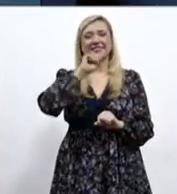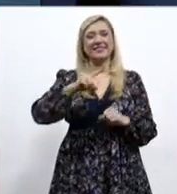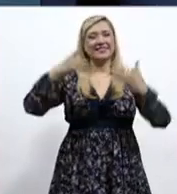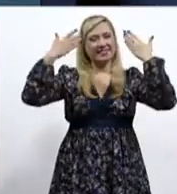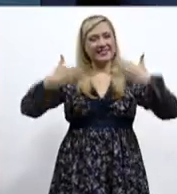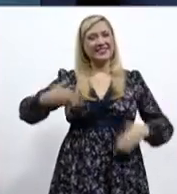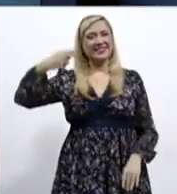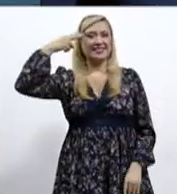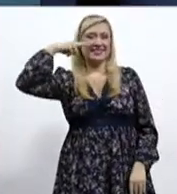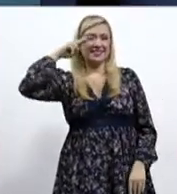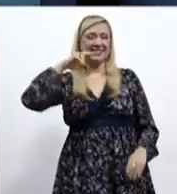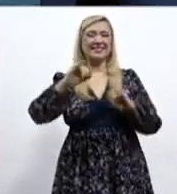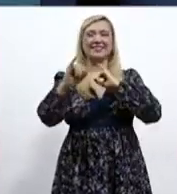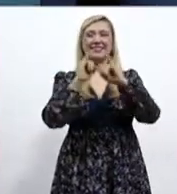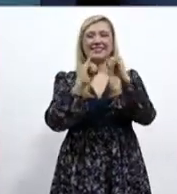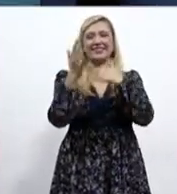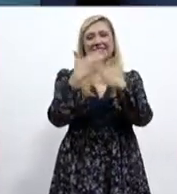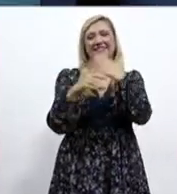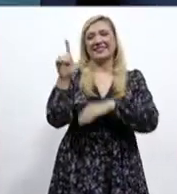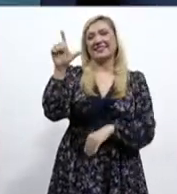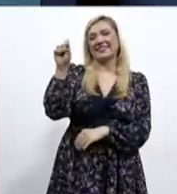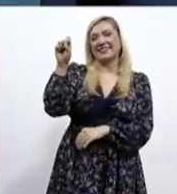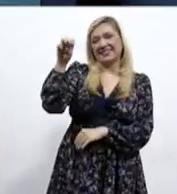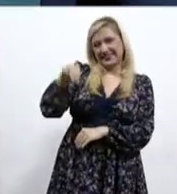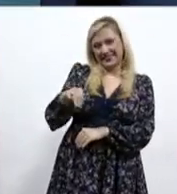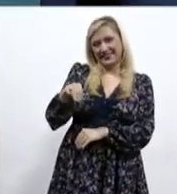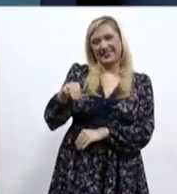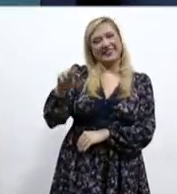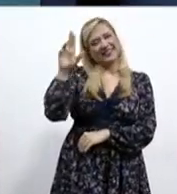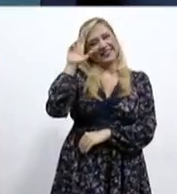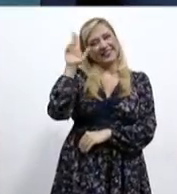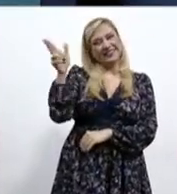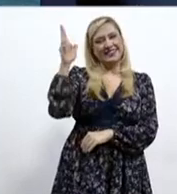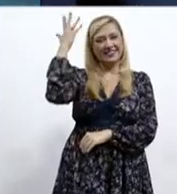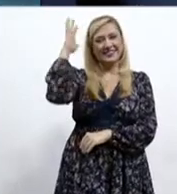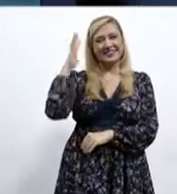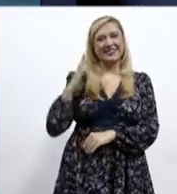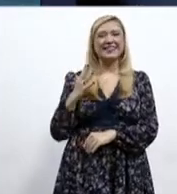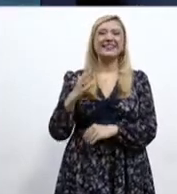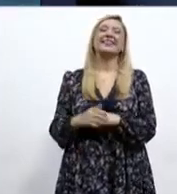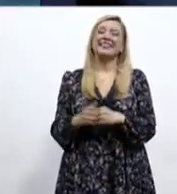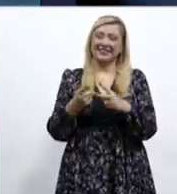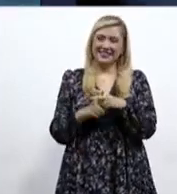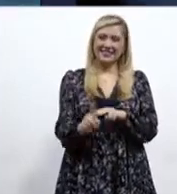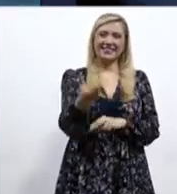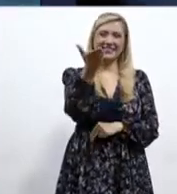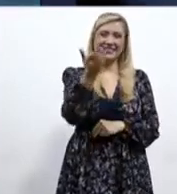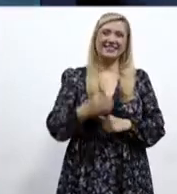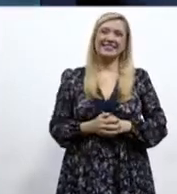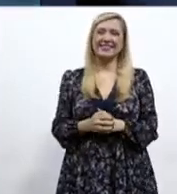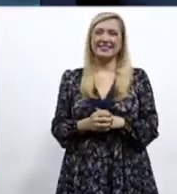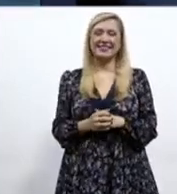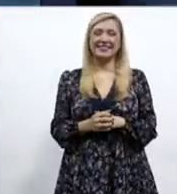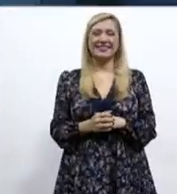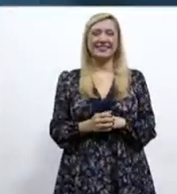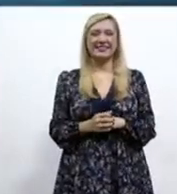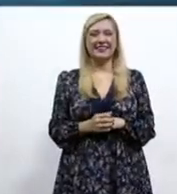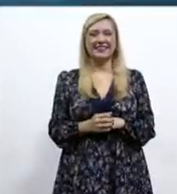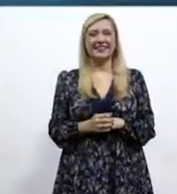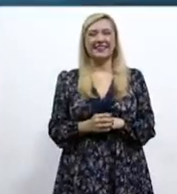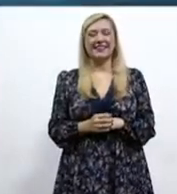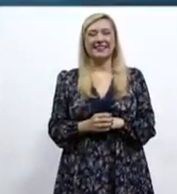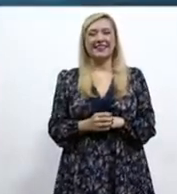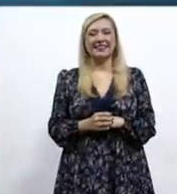nuestra compañera Nidia Díaz en la interpretación en lengua de señas mexicana. Hola, Nidia. Y es así como iniciamos.